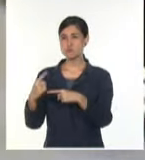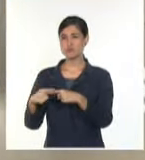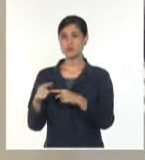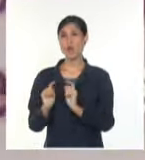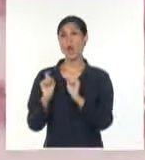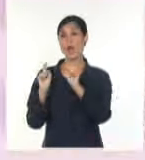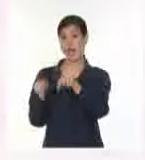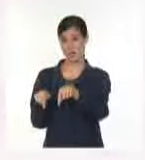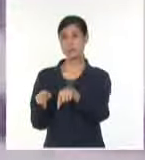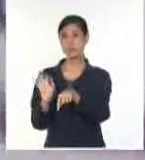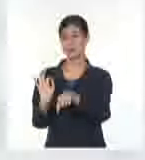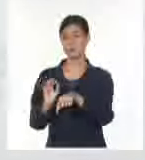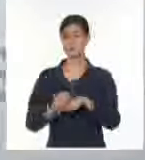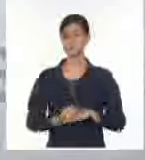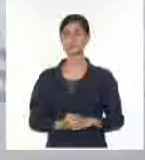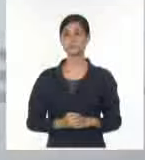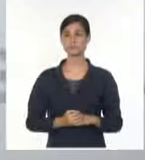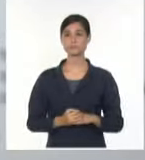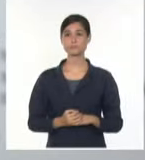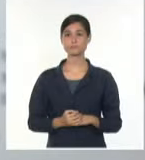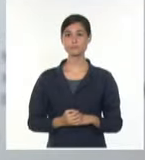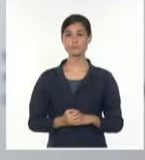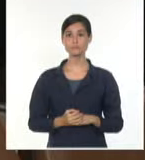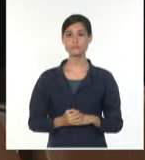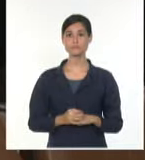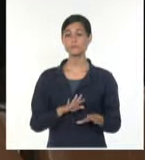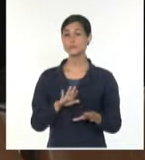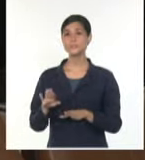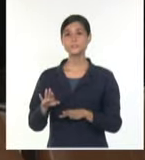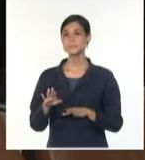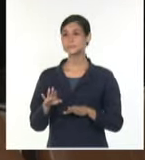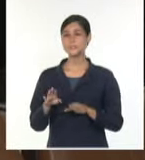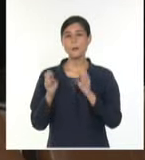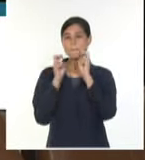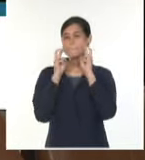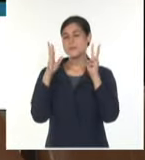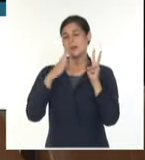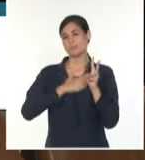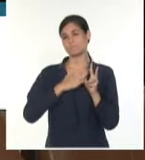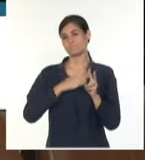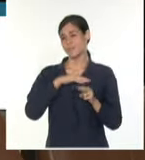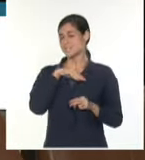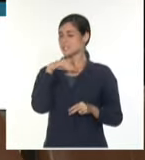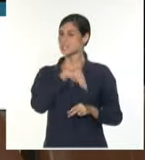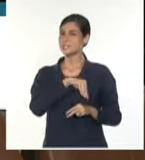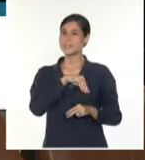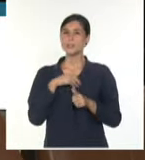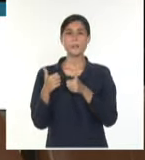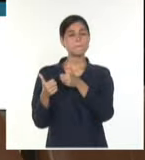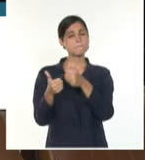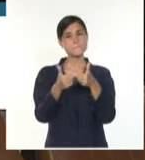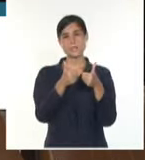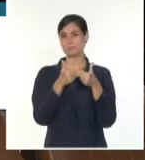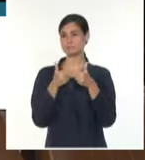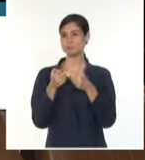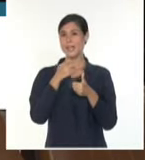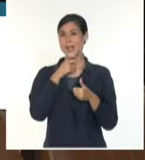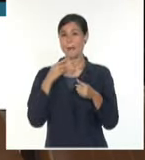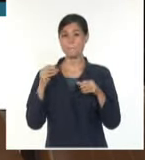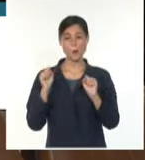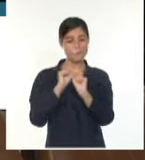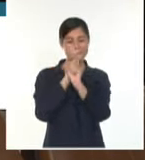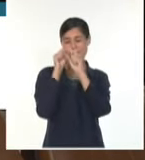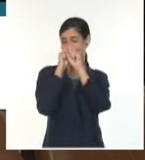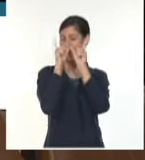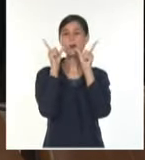centro ha sido la razón de mi vida, la fuerza para levantarme todos los días temprano con una expectativa, con